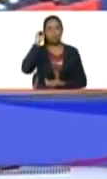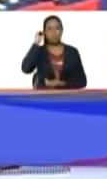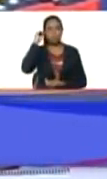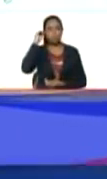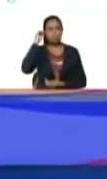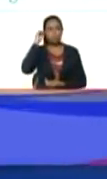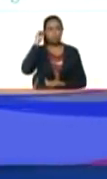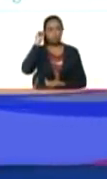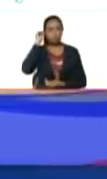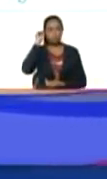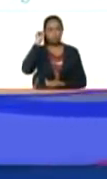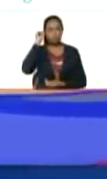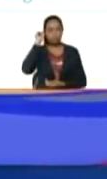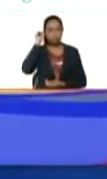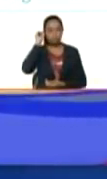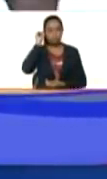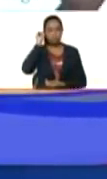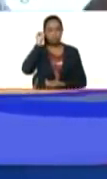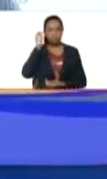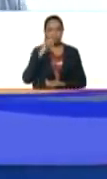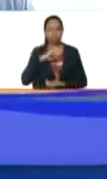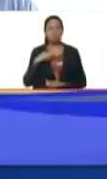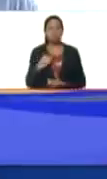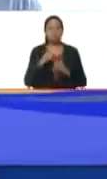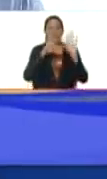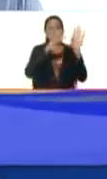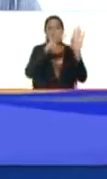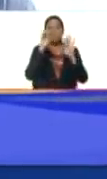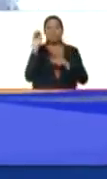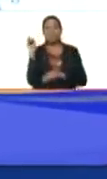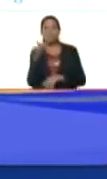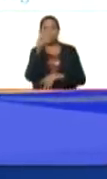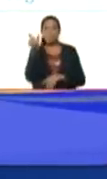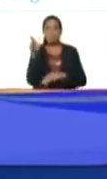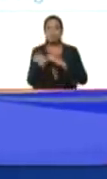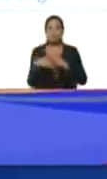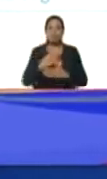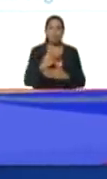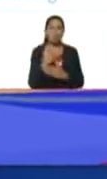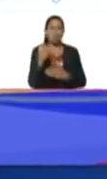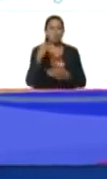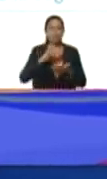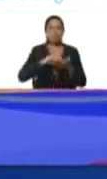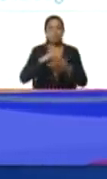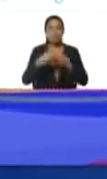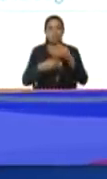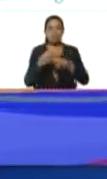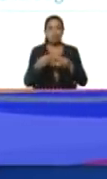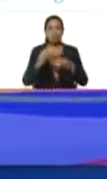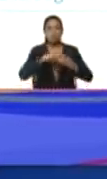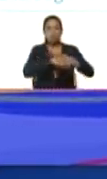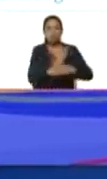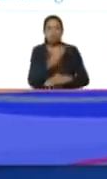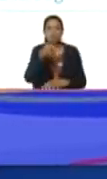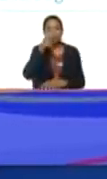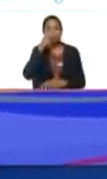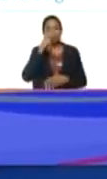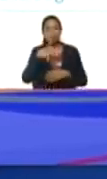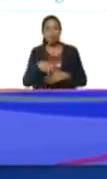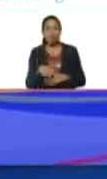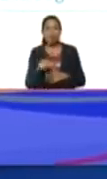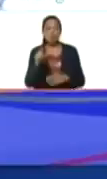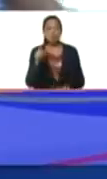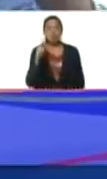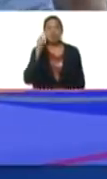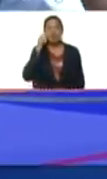Hemos incrementado de 900 funcionarios a 3.000 funcionarios la policía de Miranda, creando la Universidad de Seguridad aquí en Guarenas,